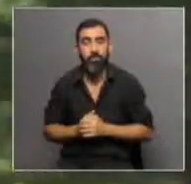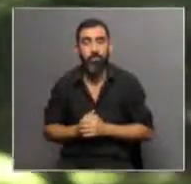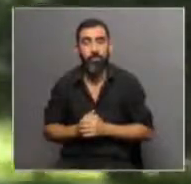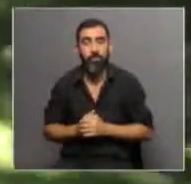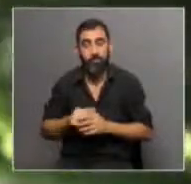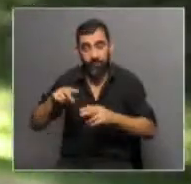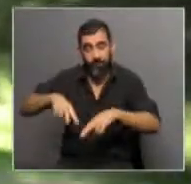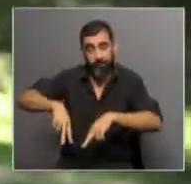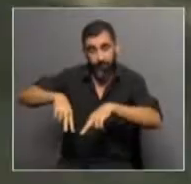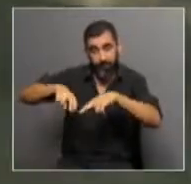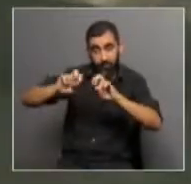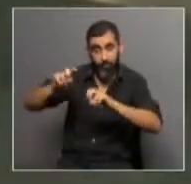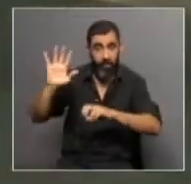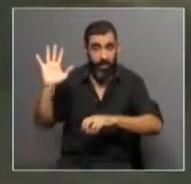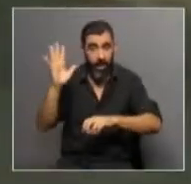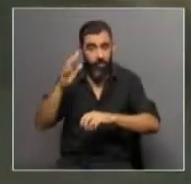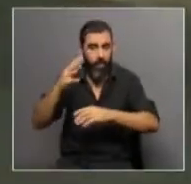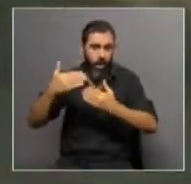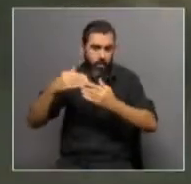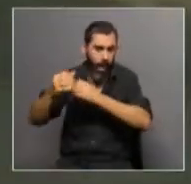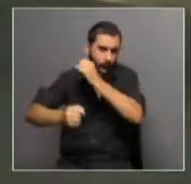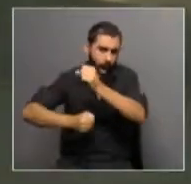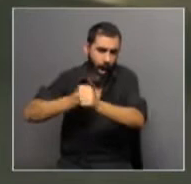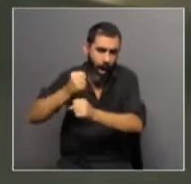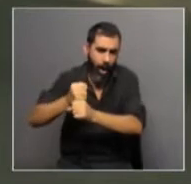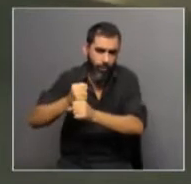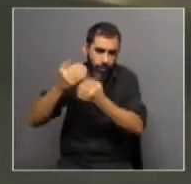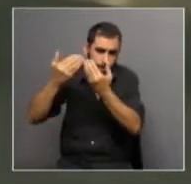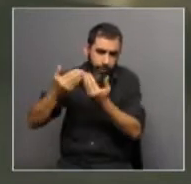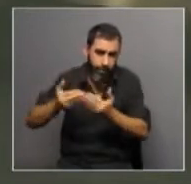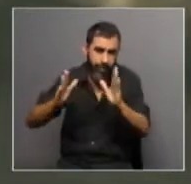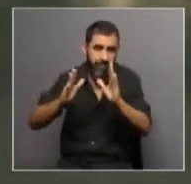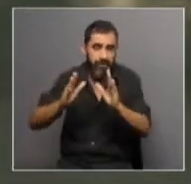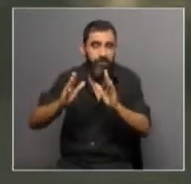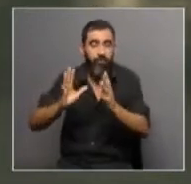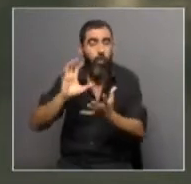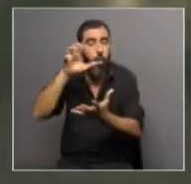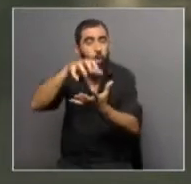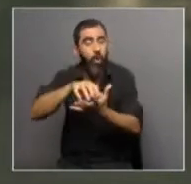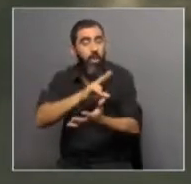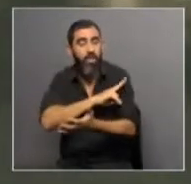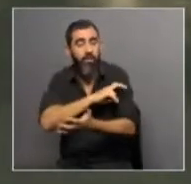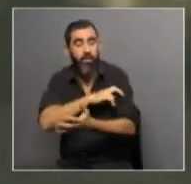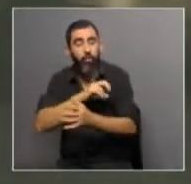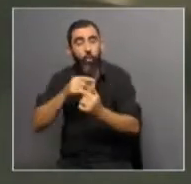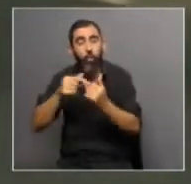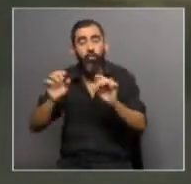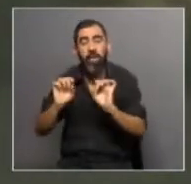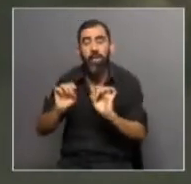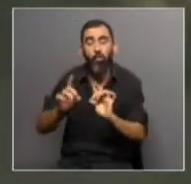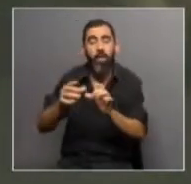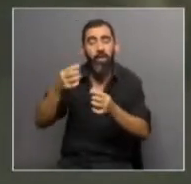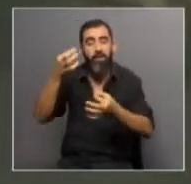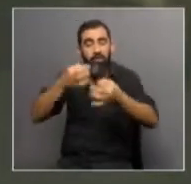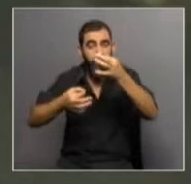El estudio de las arueras se inició hace años con el Departamento de Farmacognosia y Productos Naturales de la Facultad de Química